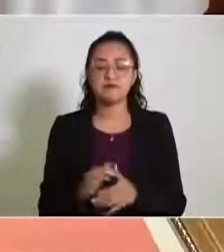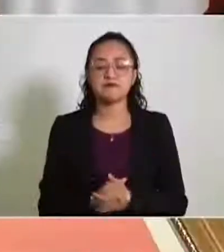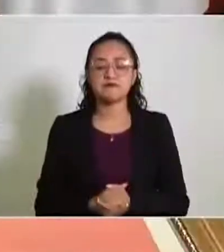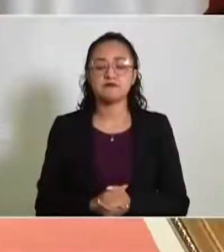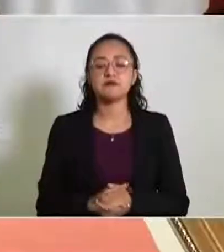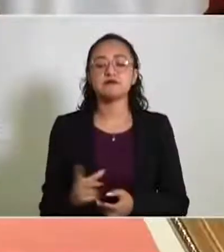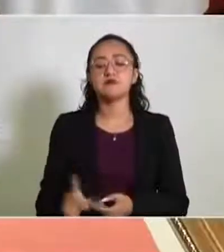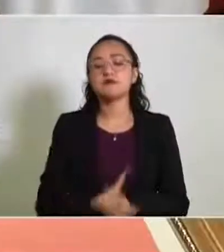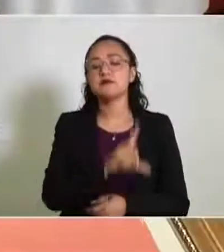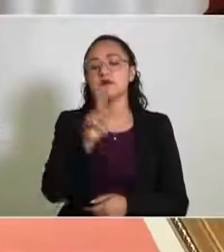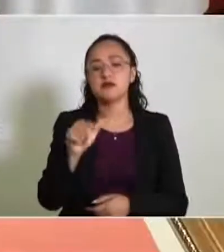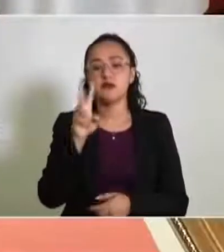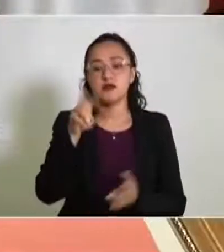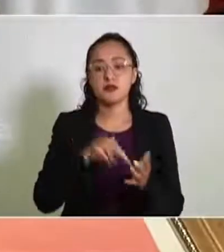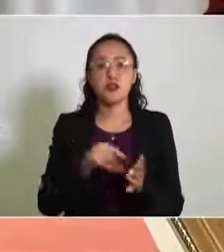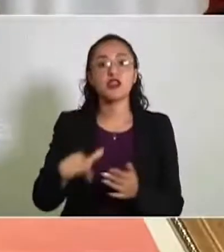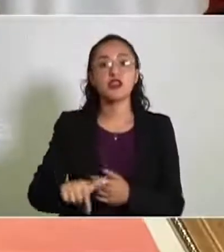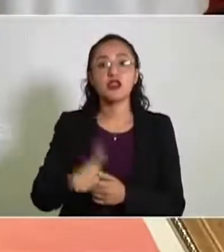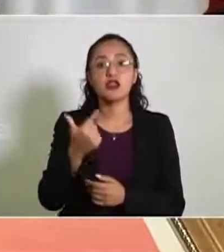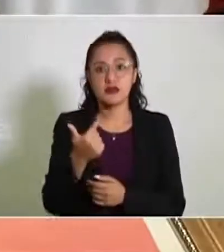Y después viene el 2012.